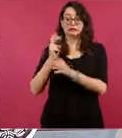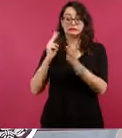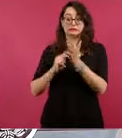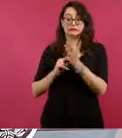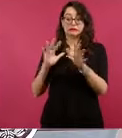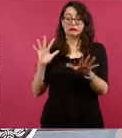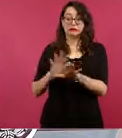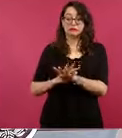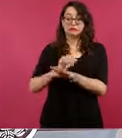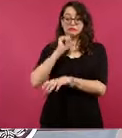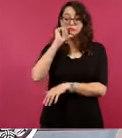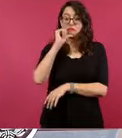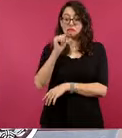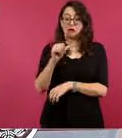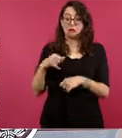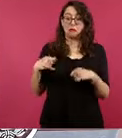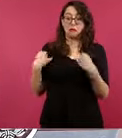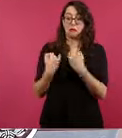Eso